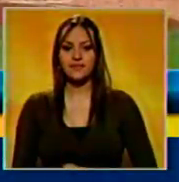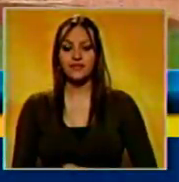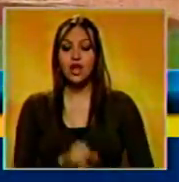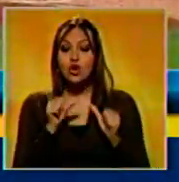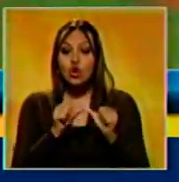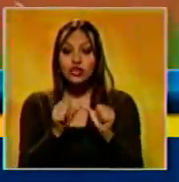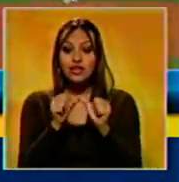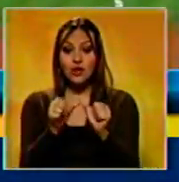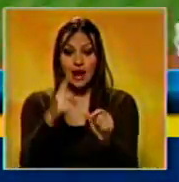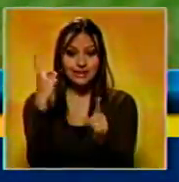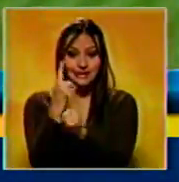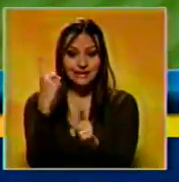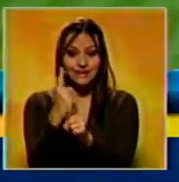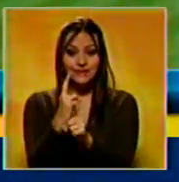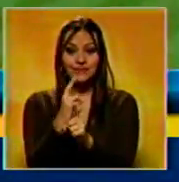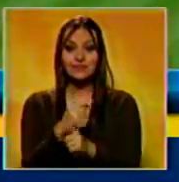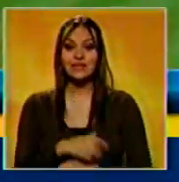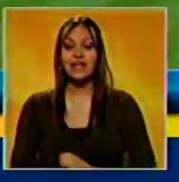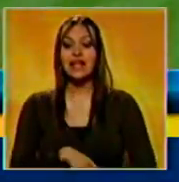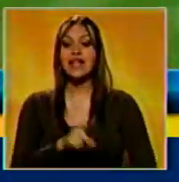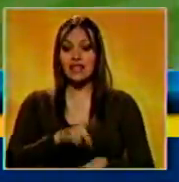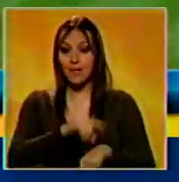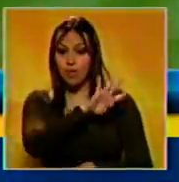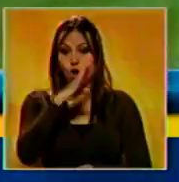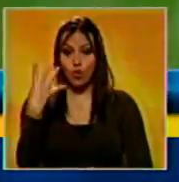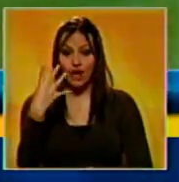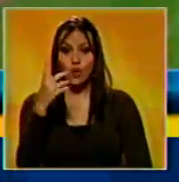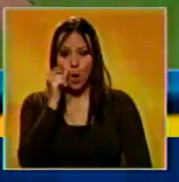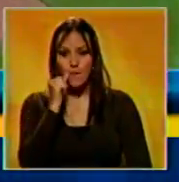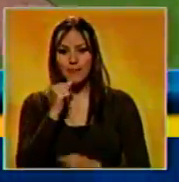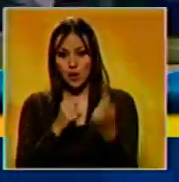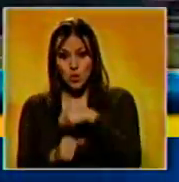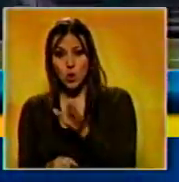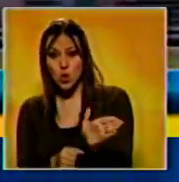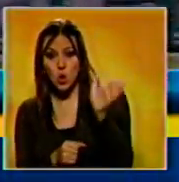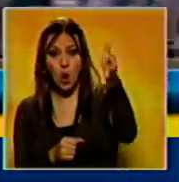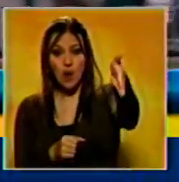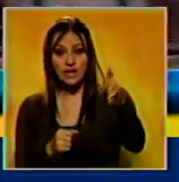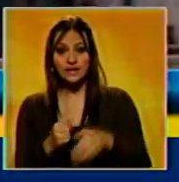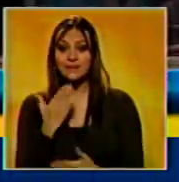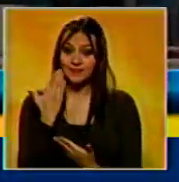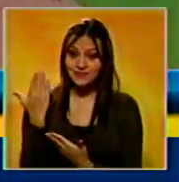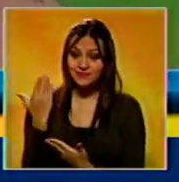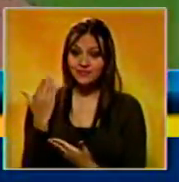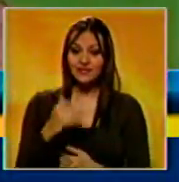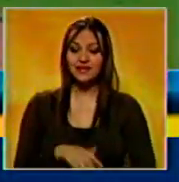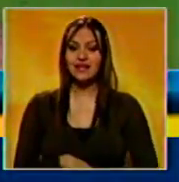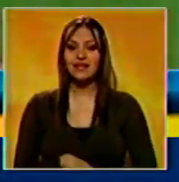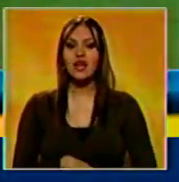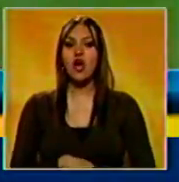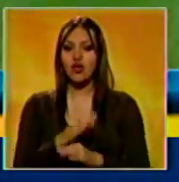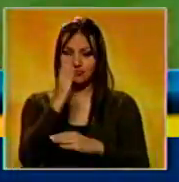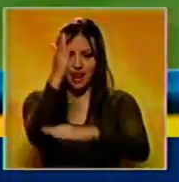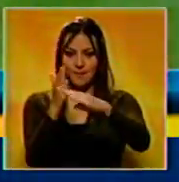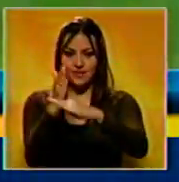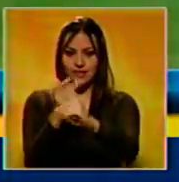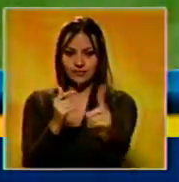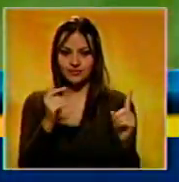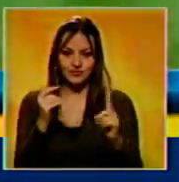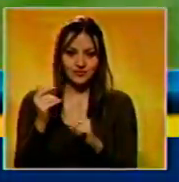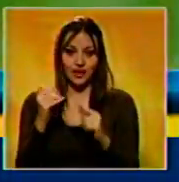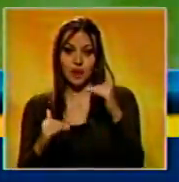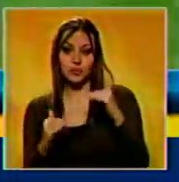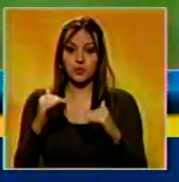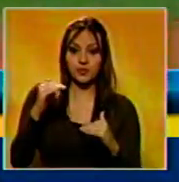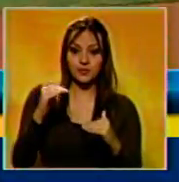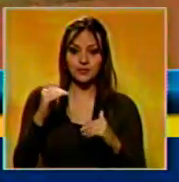Seguimos en el Comerica Park de Detroit, el cuarto episodio. Este es Osvaldo Arce, conectaba doblete a la izquierda que traía desde la intermedia la carrera que ampliaba la ventaja de